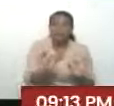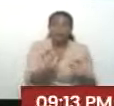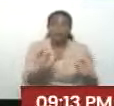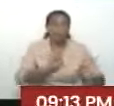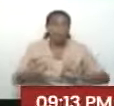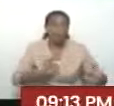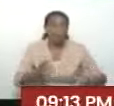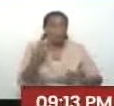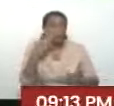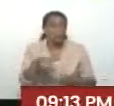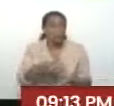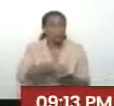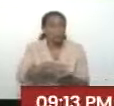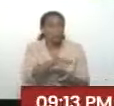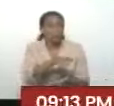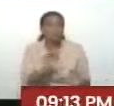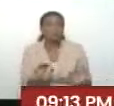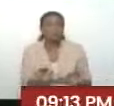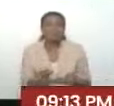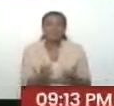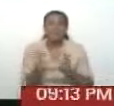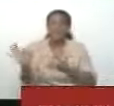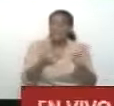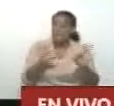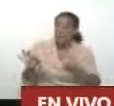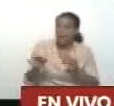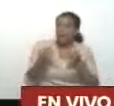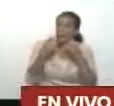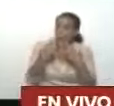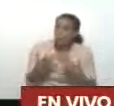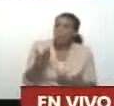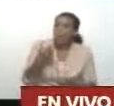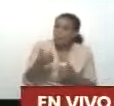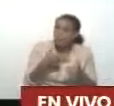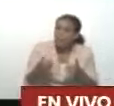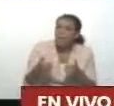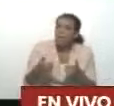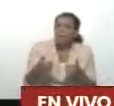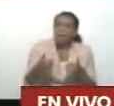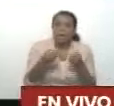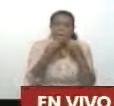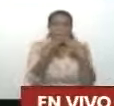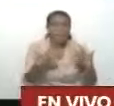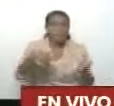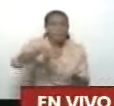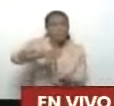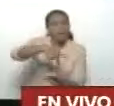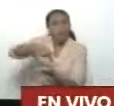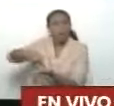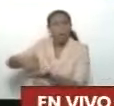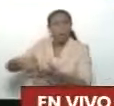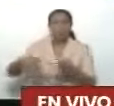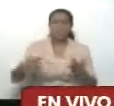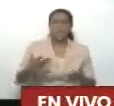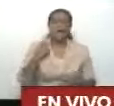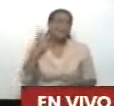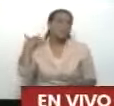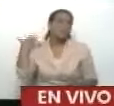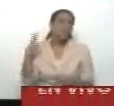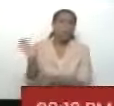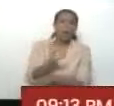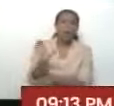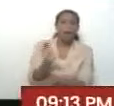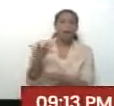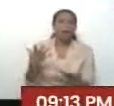Nueva York. Y el teatro maravilloso, lo mira, que qué sí. Qué bien baila esos pasos andaluces